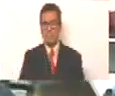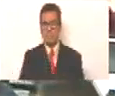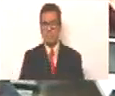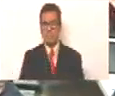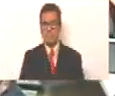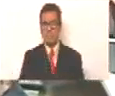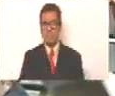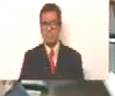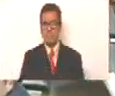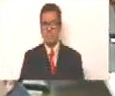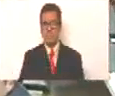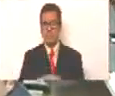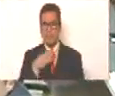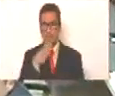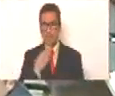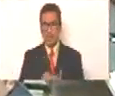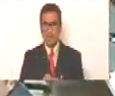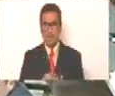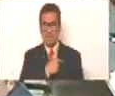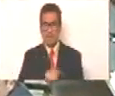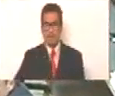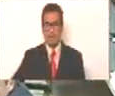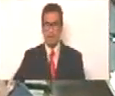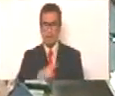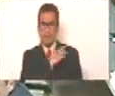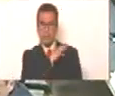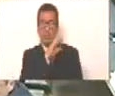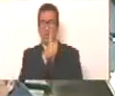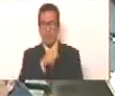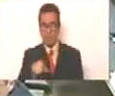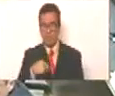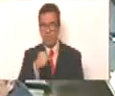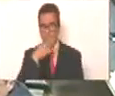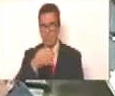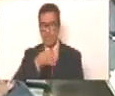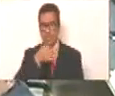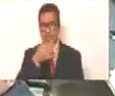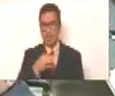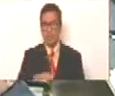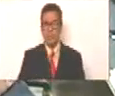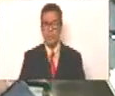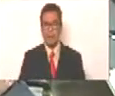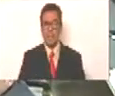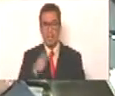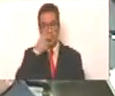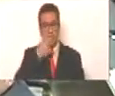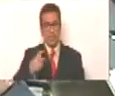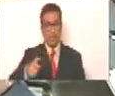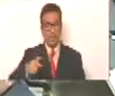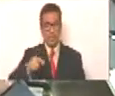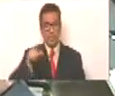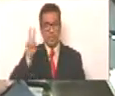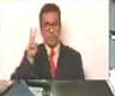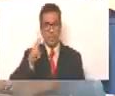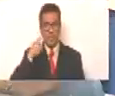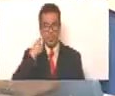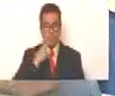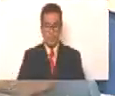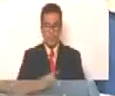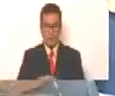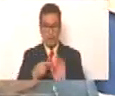Muchas gracias, presidente, junta directiva. Buenas tardes a todo este cuerpo parlamentario, pueblo de Venezuela que hasta ahora nos sintoniza.